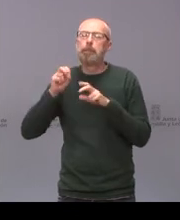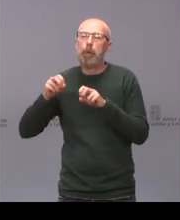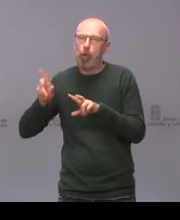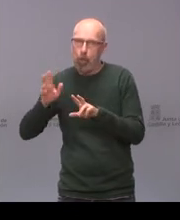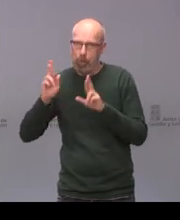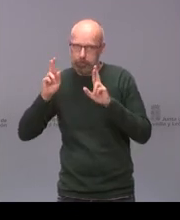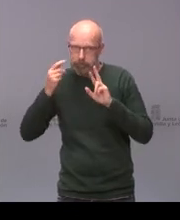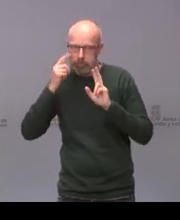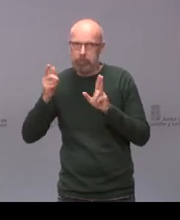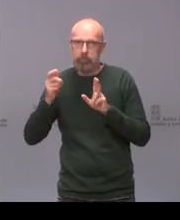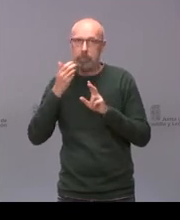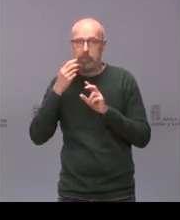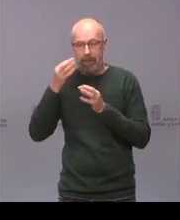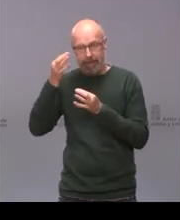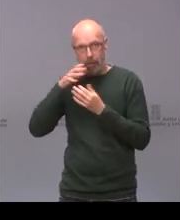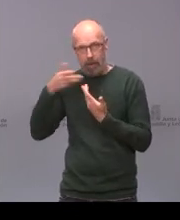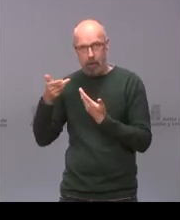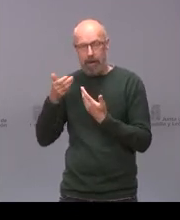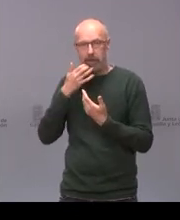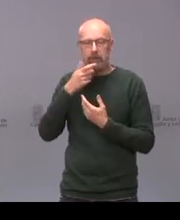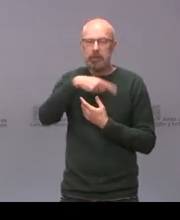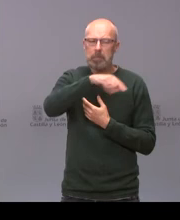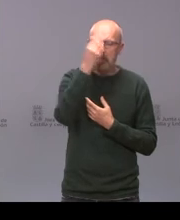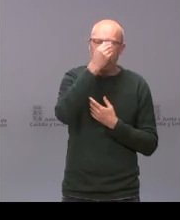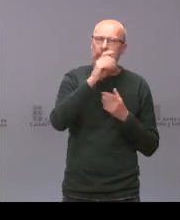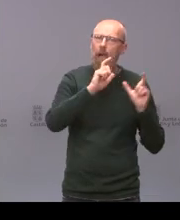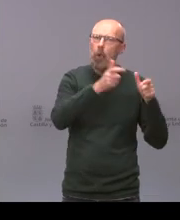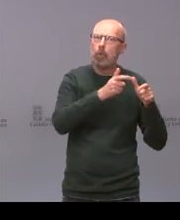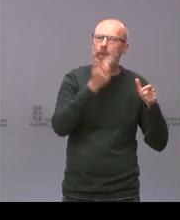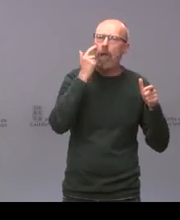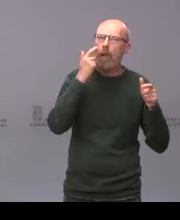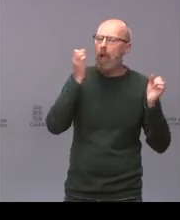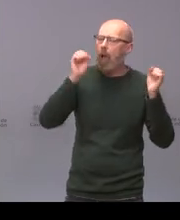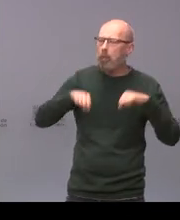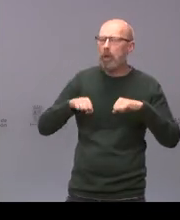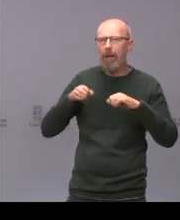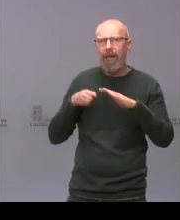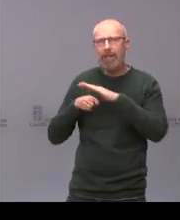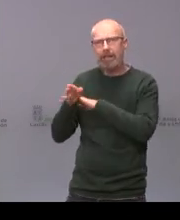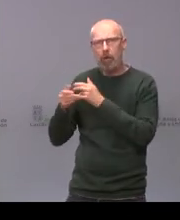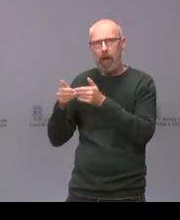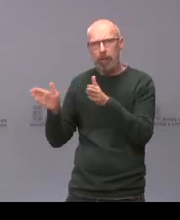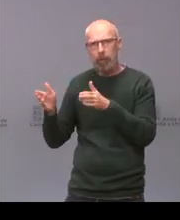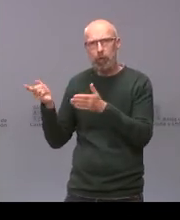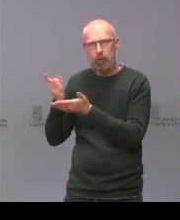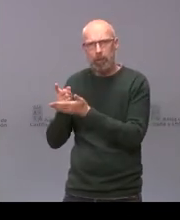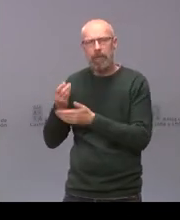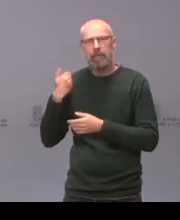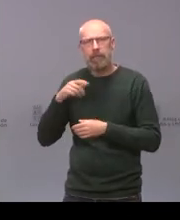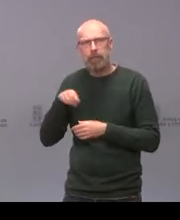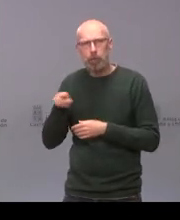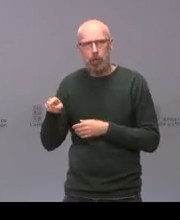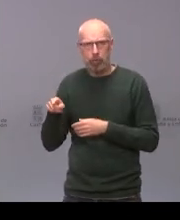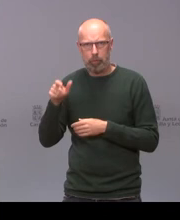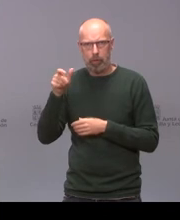si la Junta avalaría o aprobaría la reapertura del interior de los locales de hostelería en estos municipios. Y